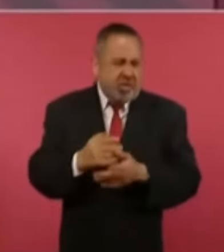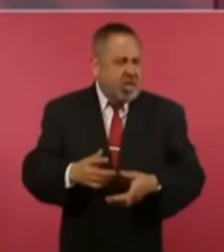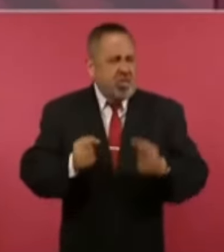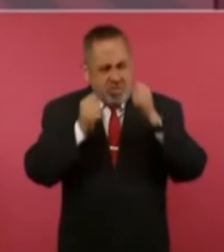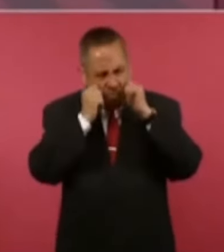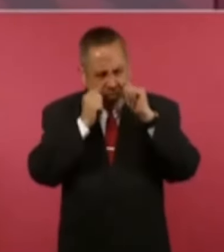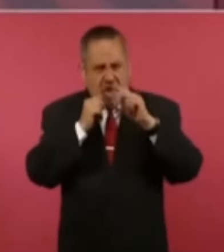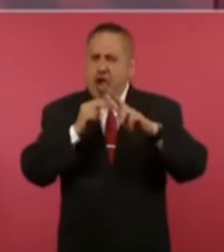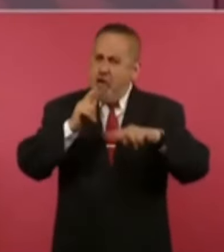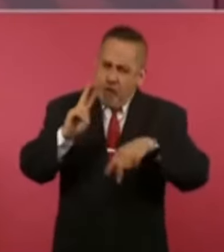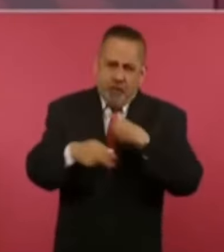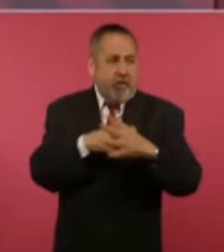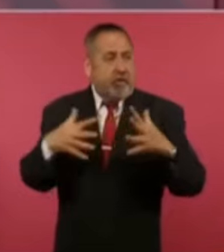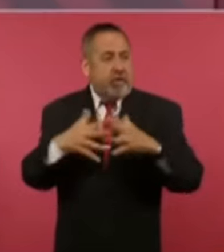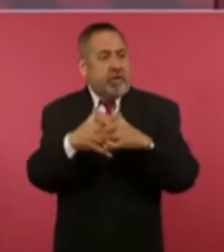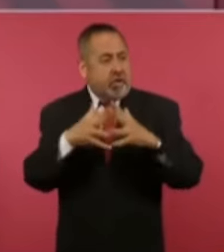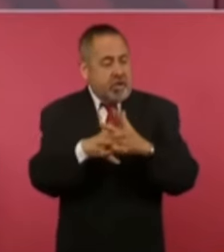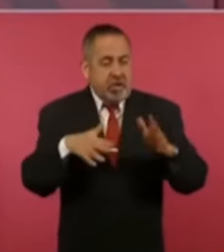la guerra.